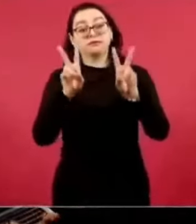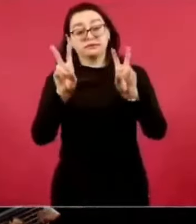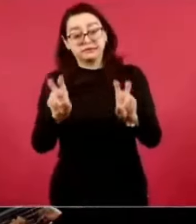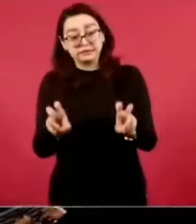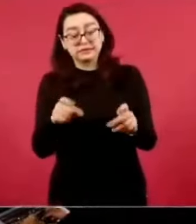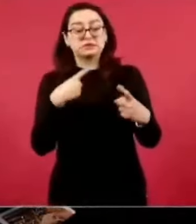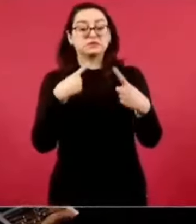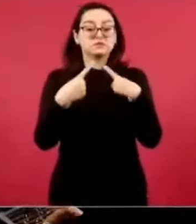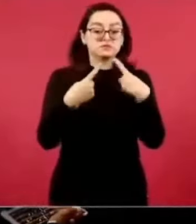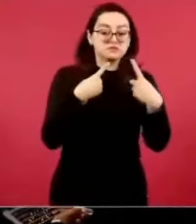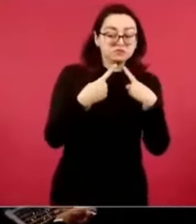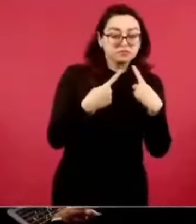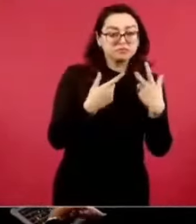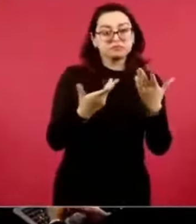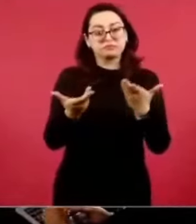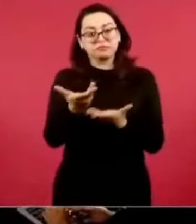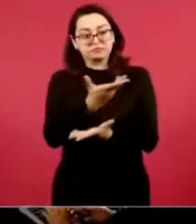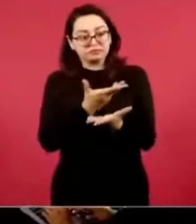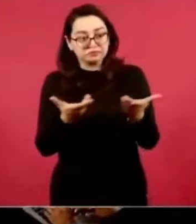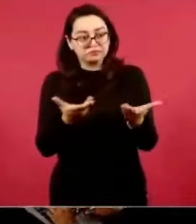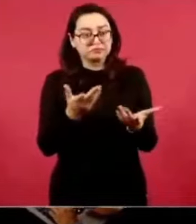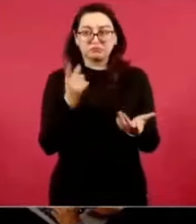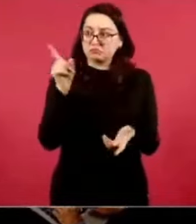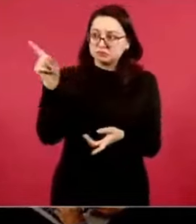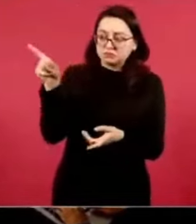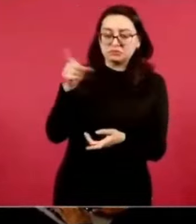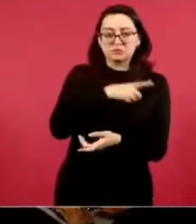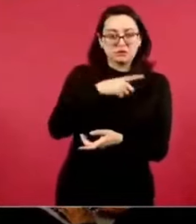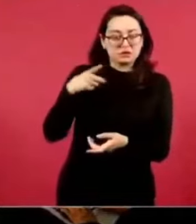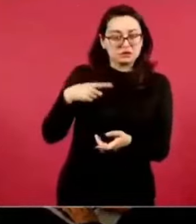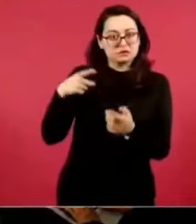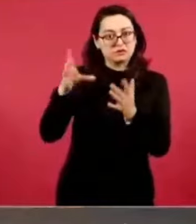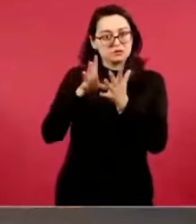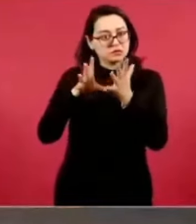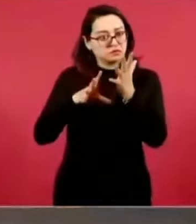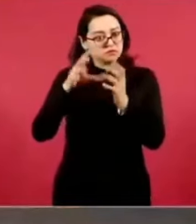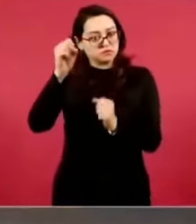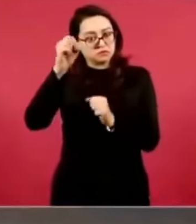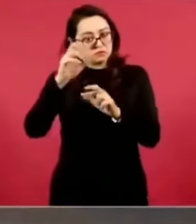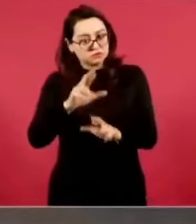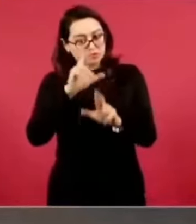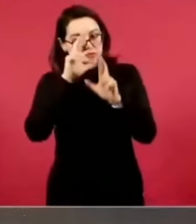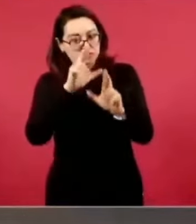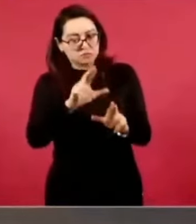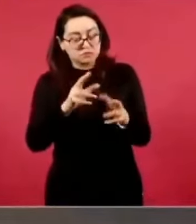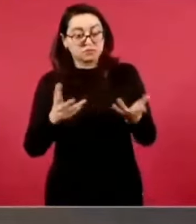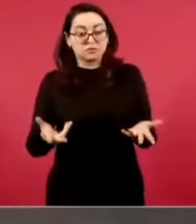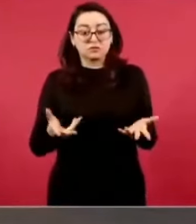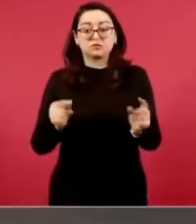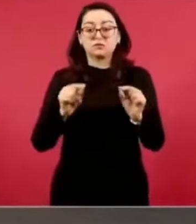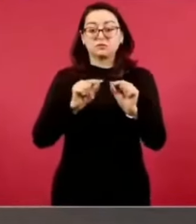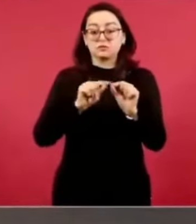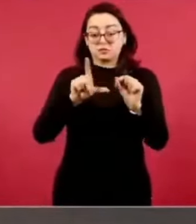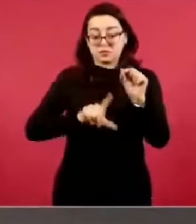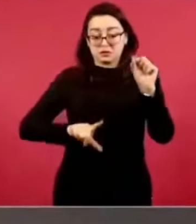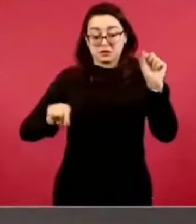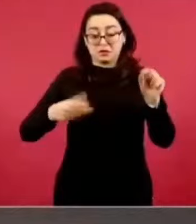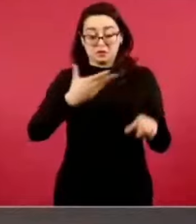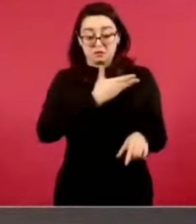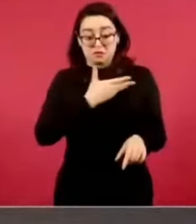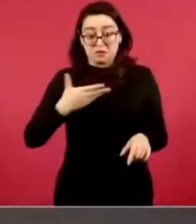de que se respete la Constitución y que nadie gane más que lo